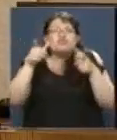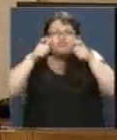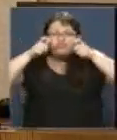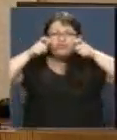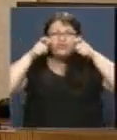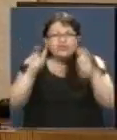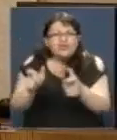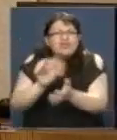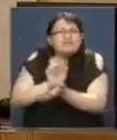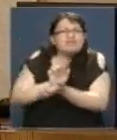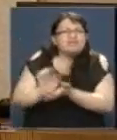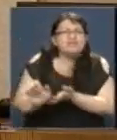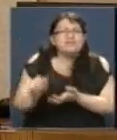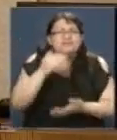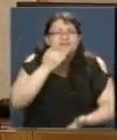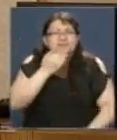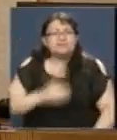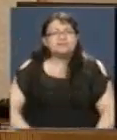desprecio.